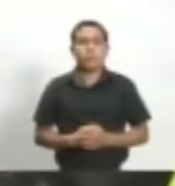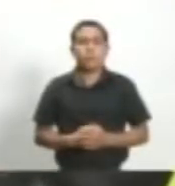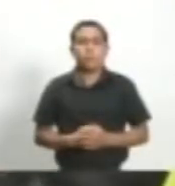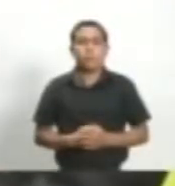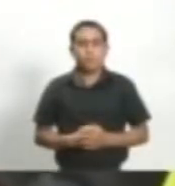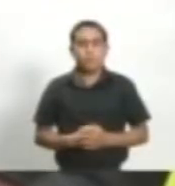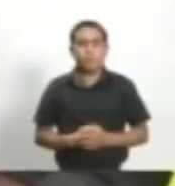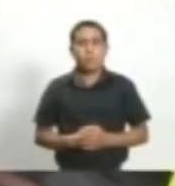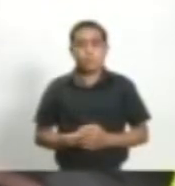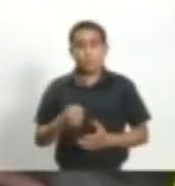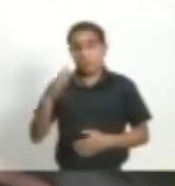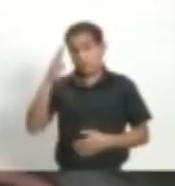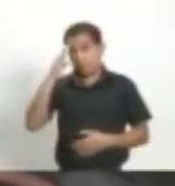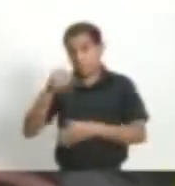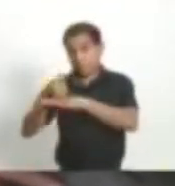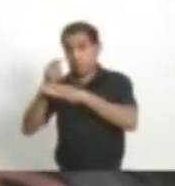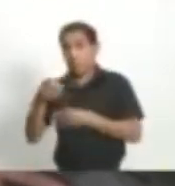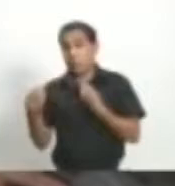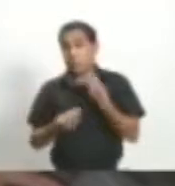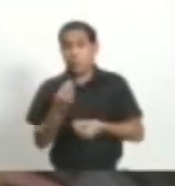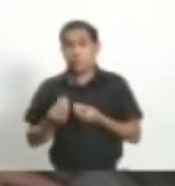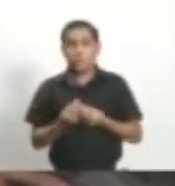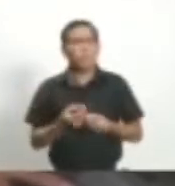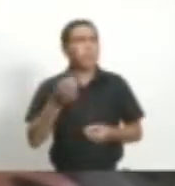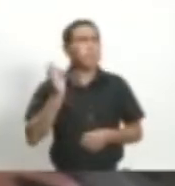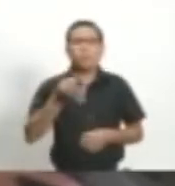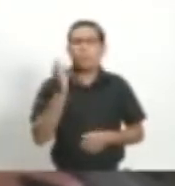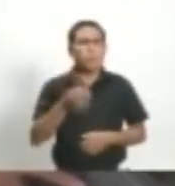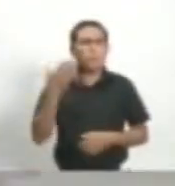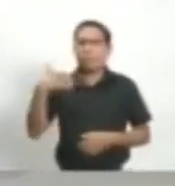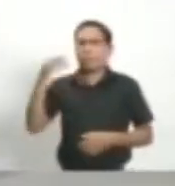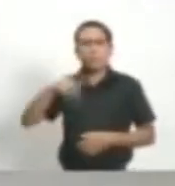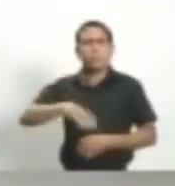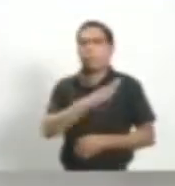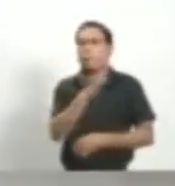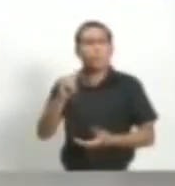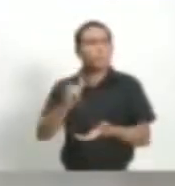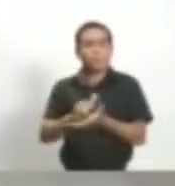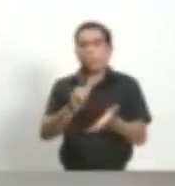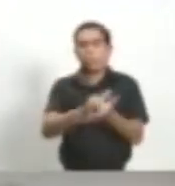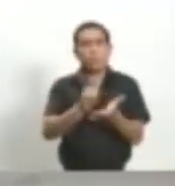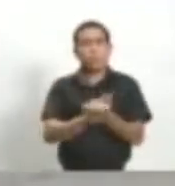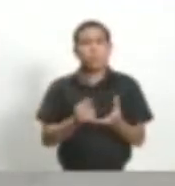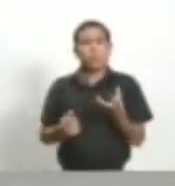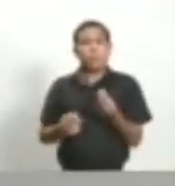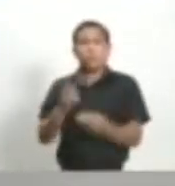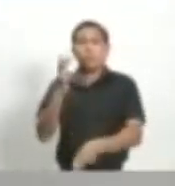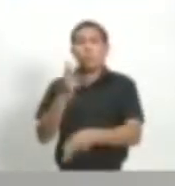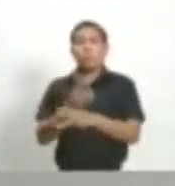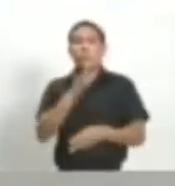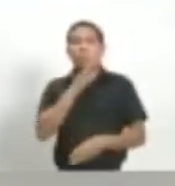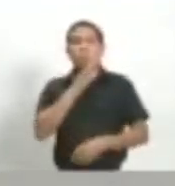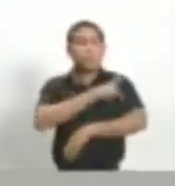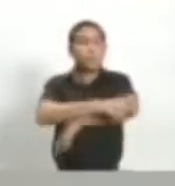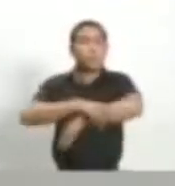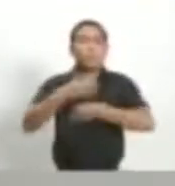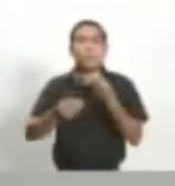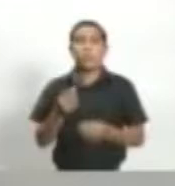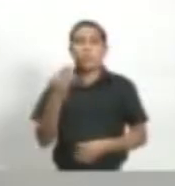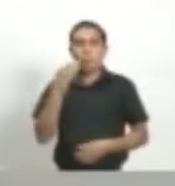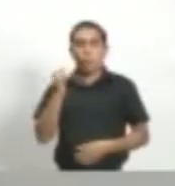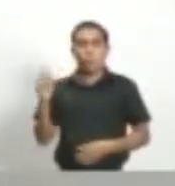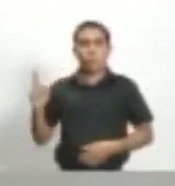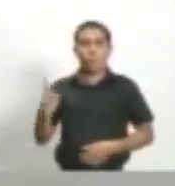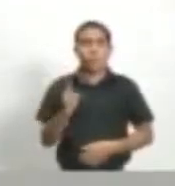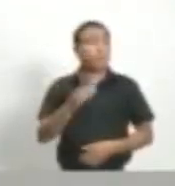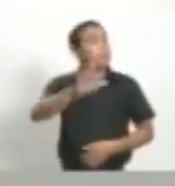Según el comandante del Gaula, esta modalidad de extorsión es cada vez mayor en la ciudad. Confirmó que la banda para robar la moto utilizará a una mujer quien